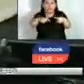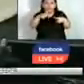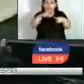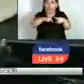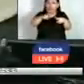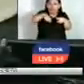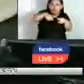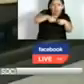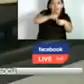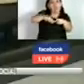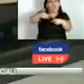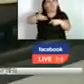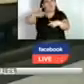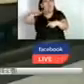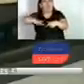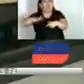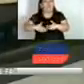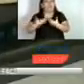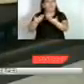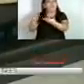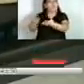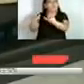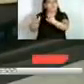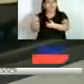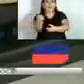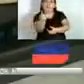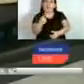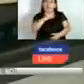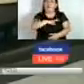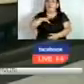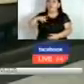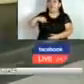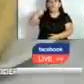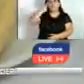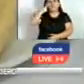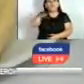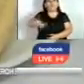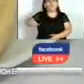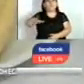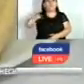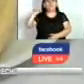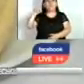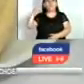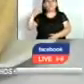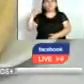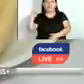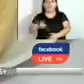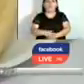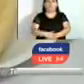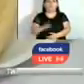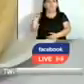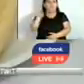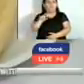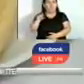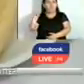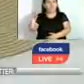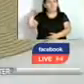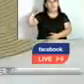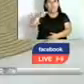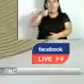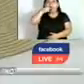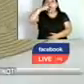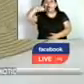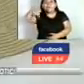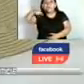de la tarde es solicitado por decenas de familias en Santa Tecla. Mire, se llama quesillo